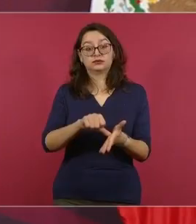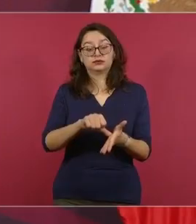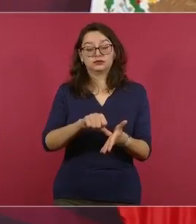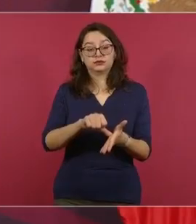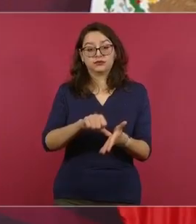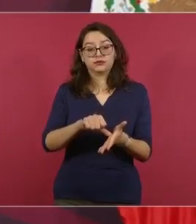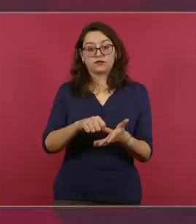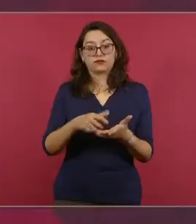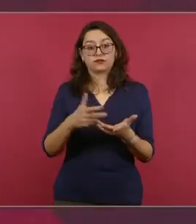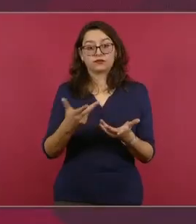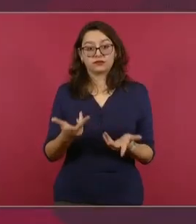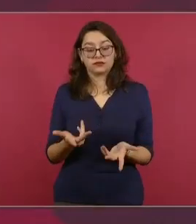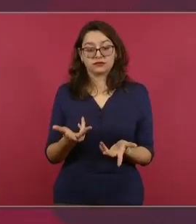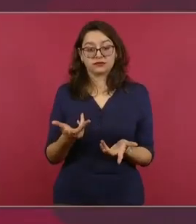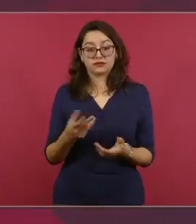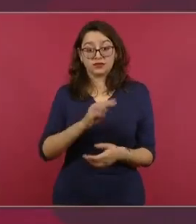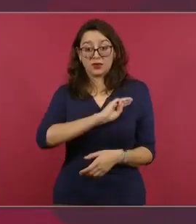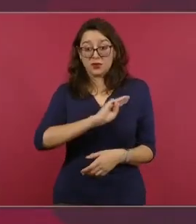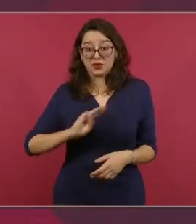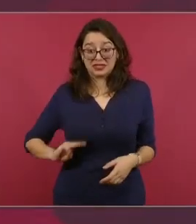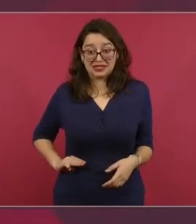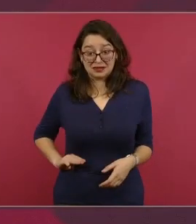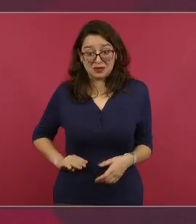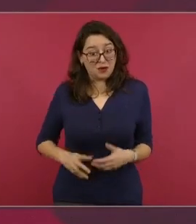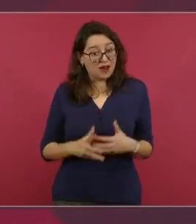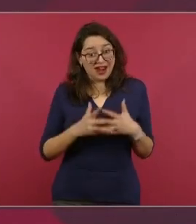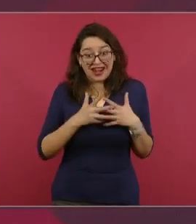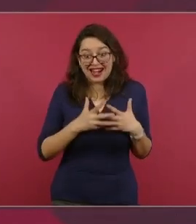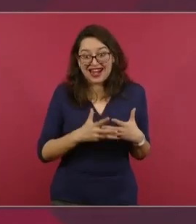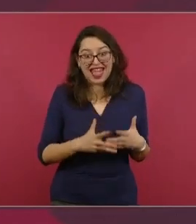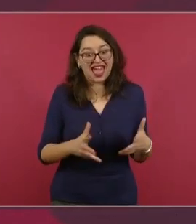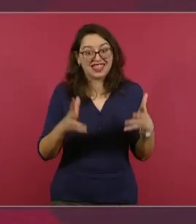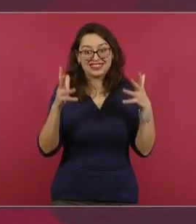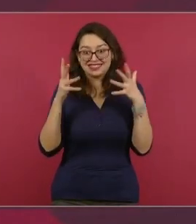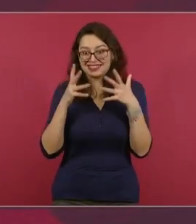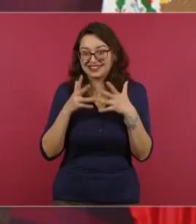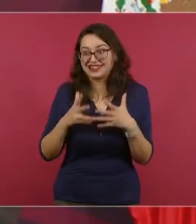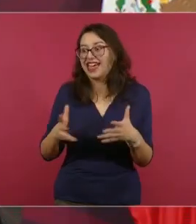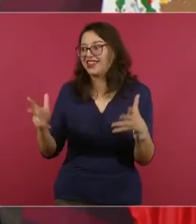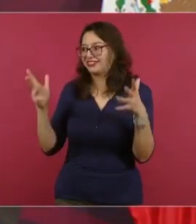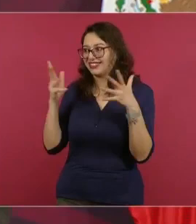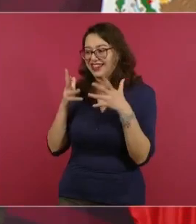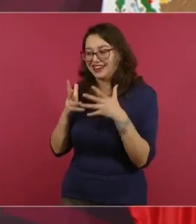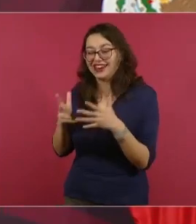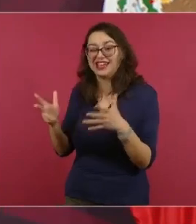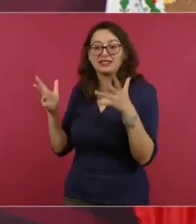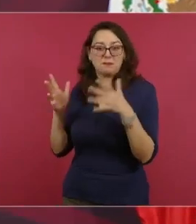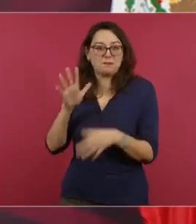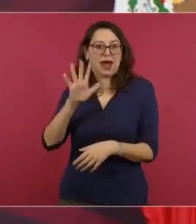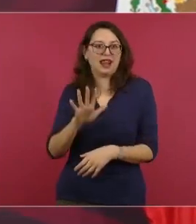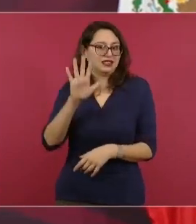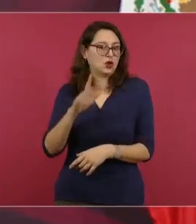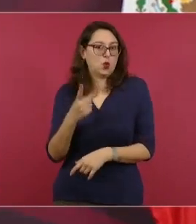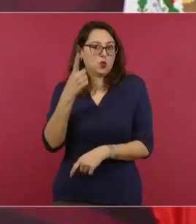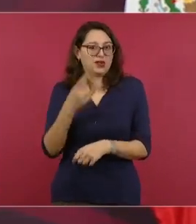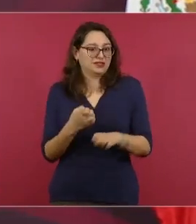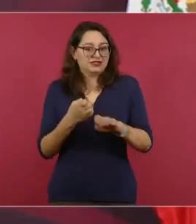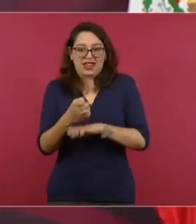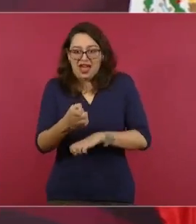municipios estados, así como hay estados-nación, hay municipios estados,